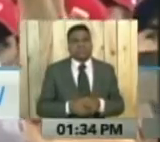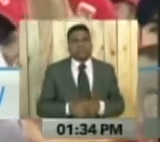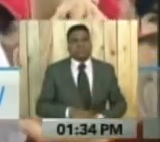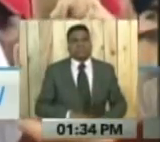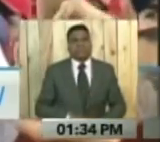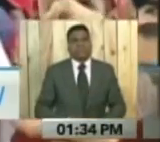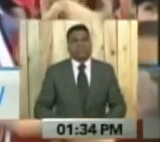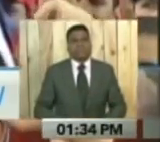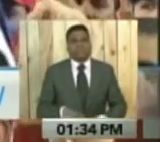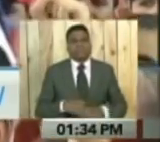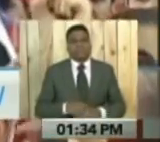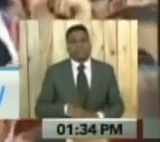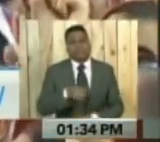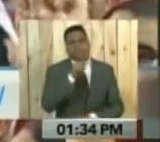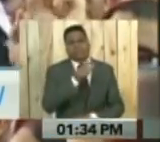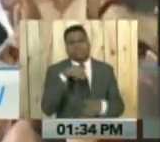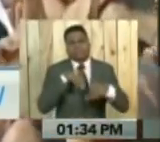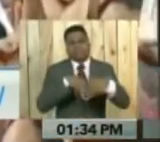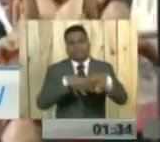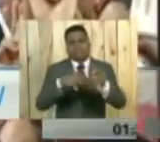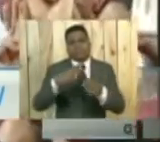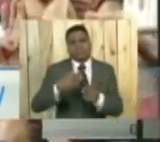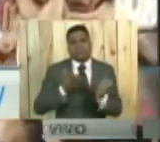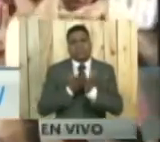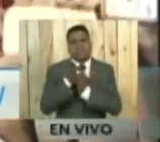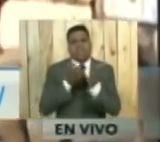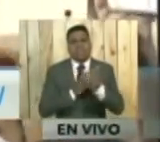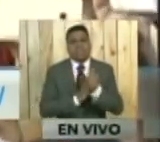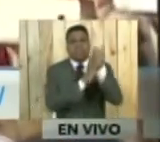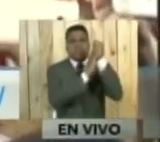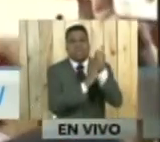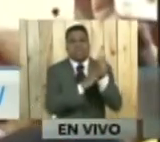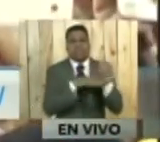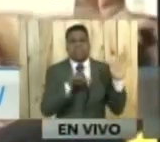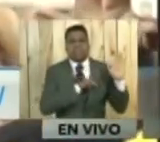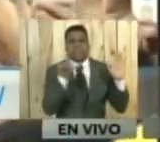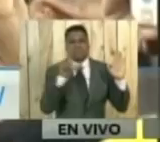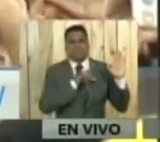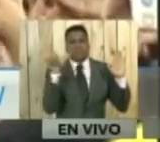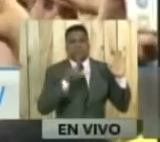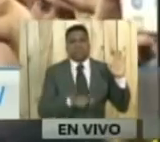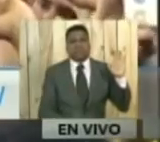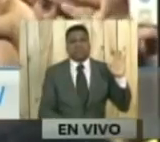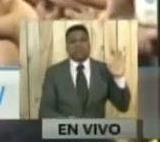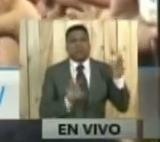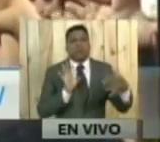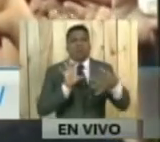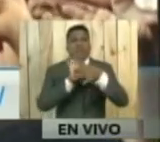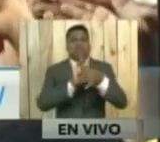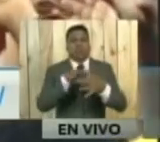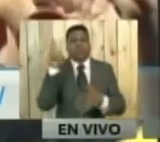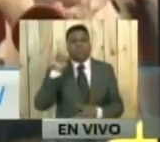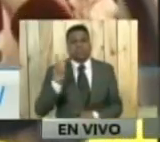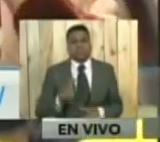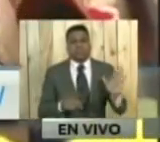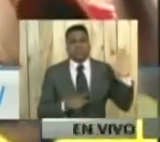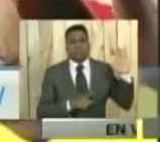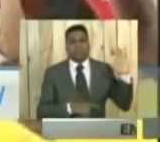militantes y dirigentes del Partido Socialista Unido de Venezuela,